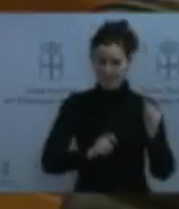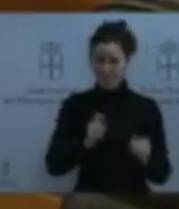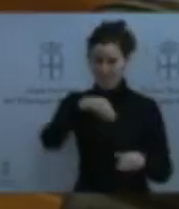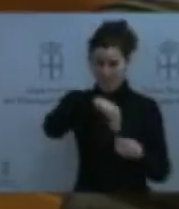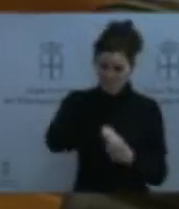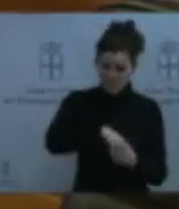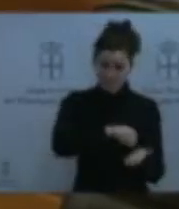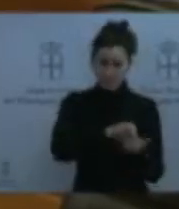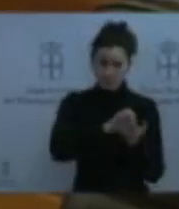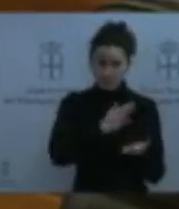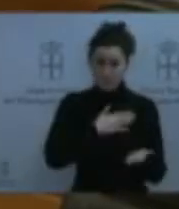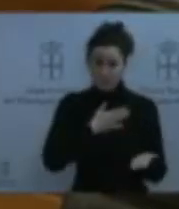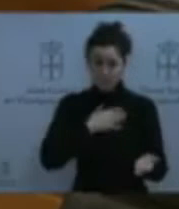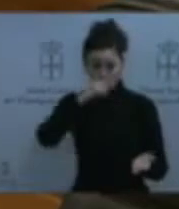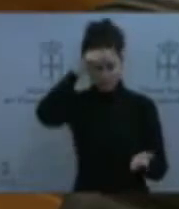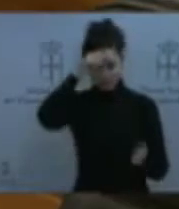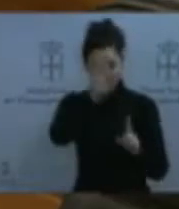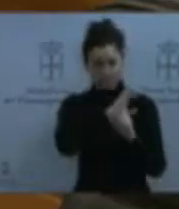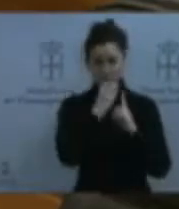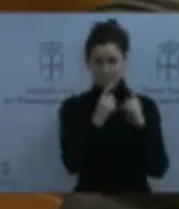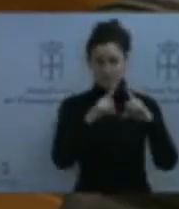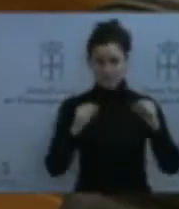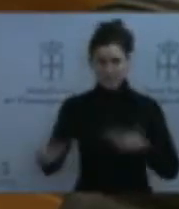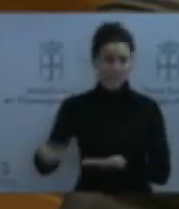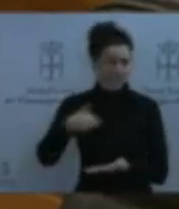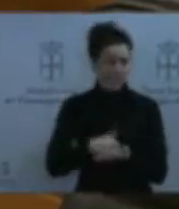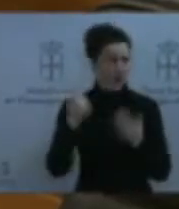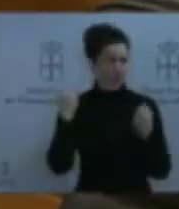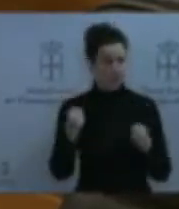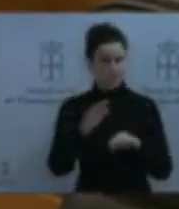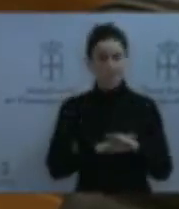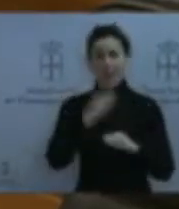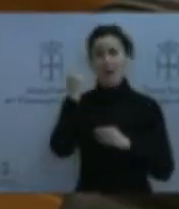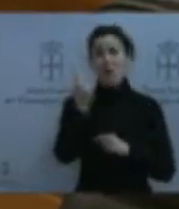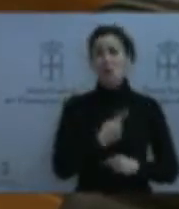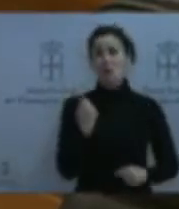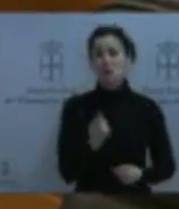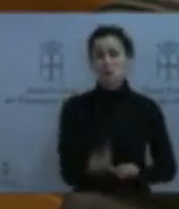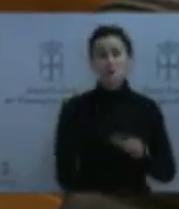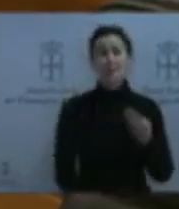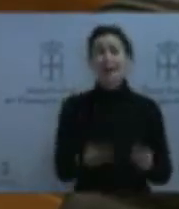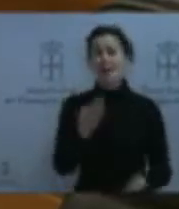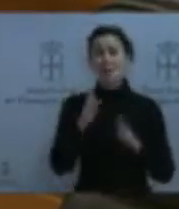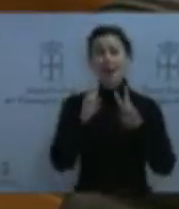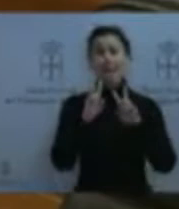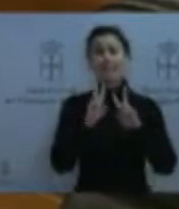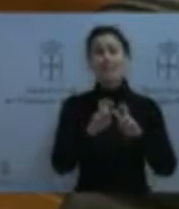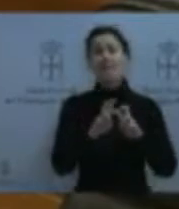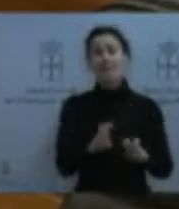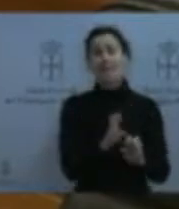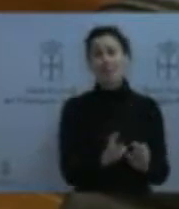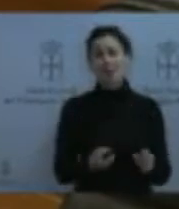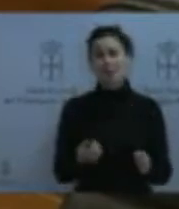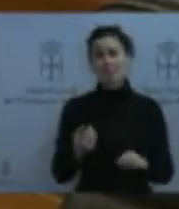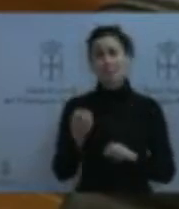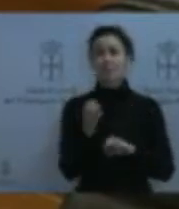su petición más intensa de que lo consideremos, de que analicemos, de que pidamos más información por parte de esta consejería,